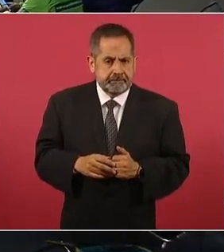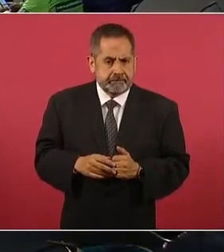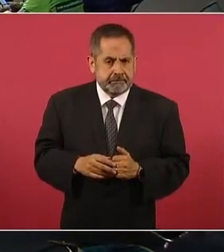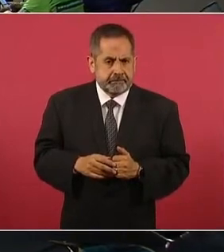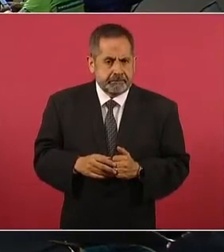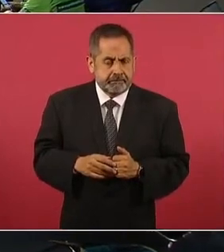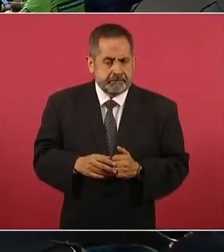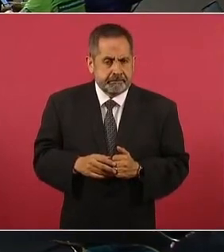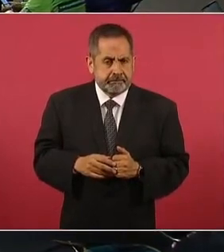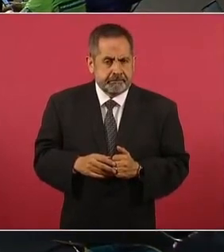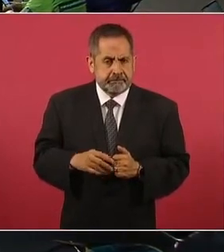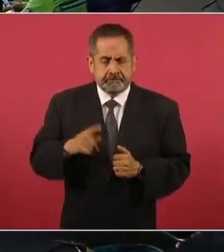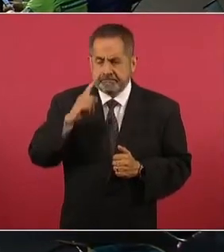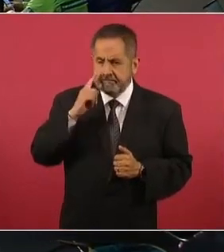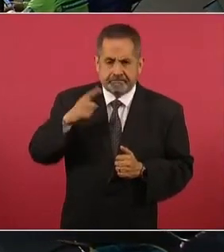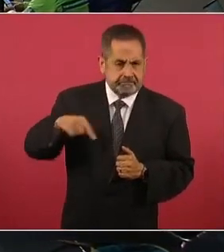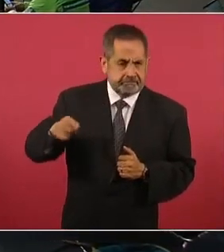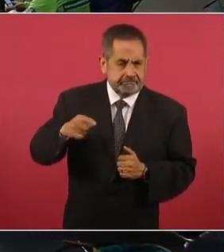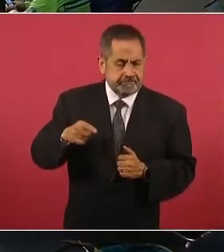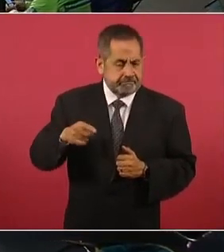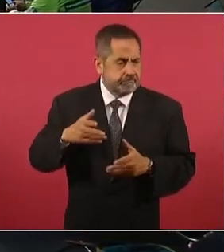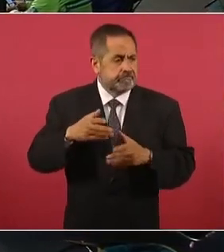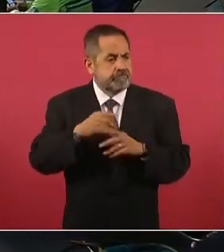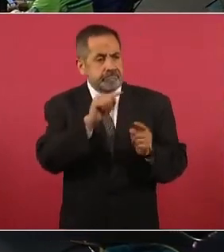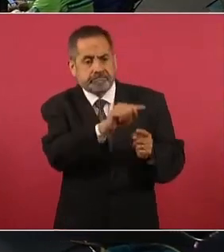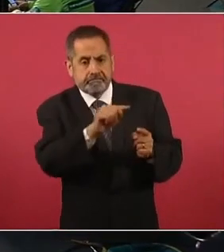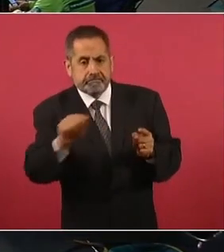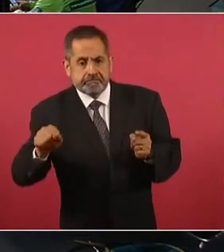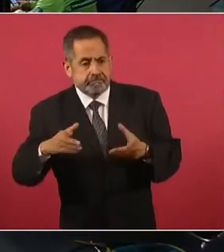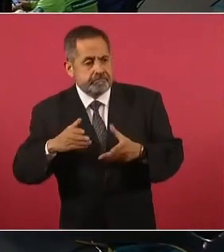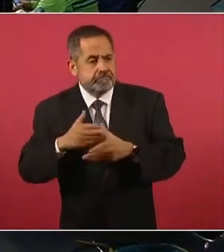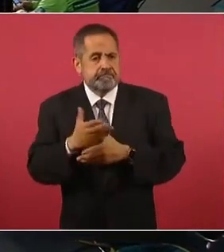de acciones